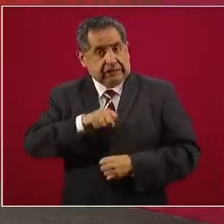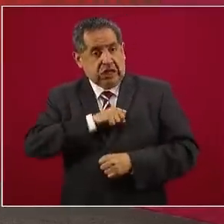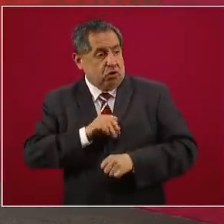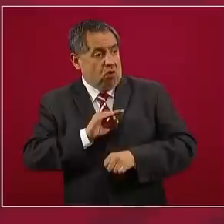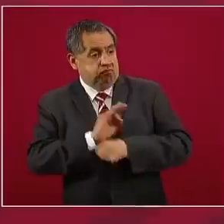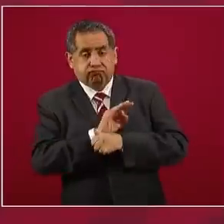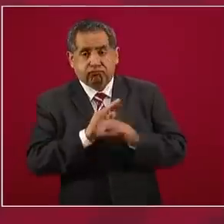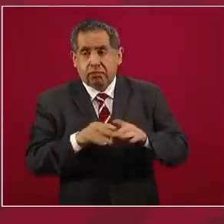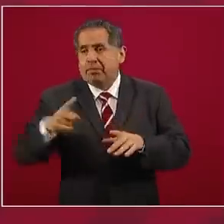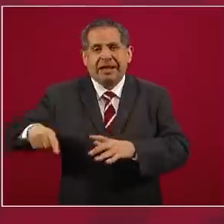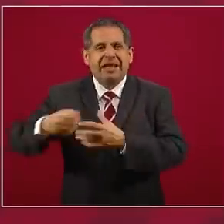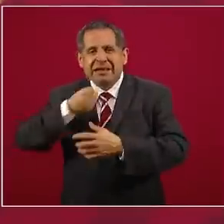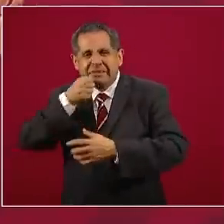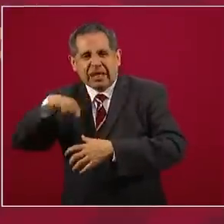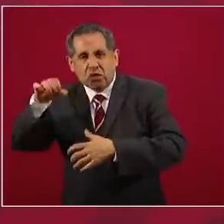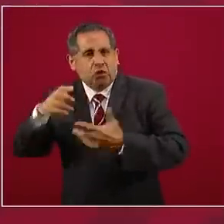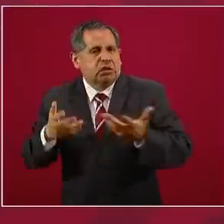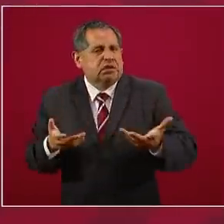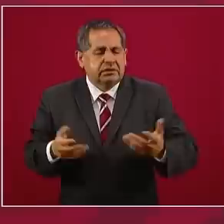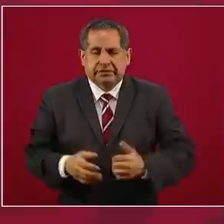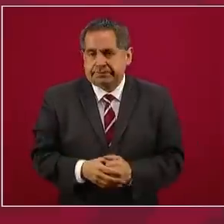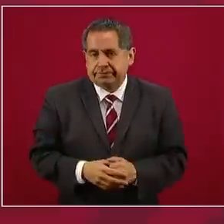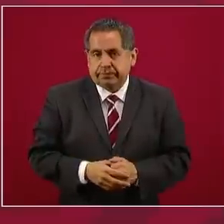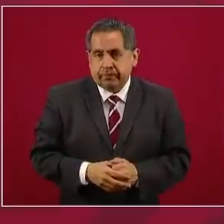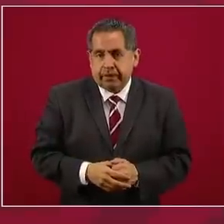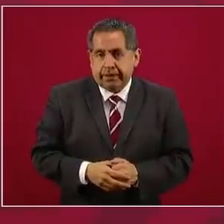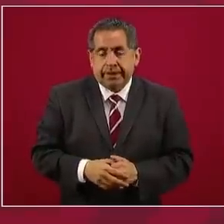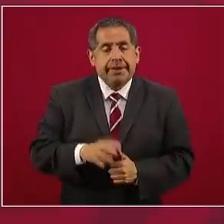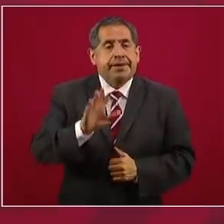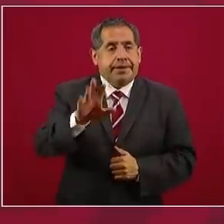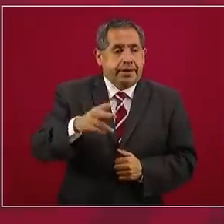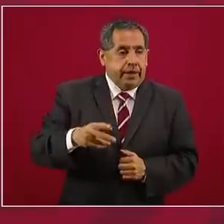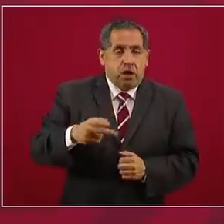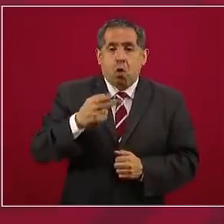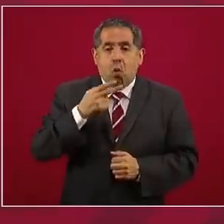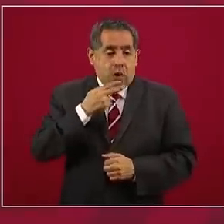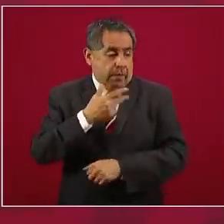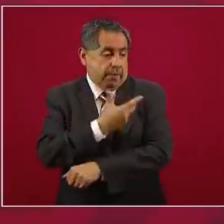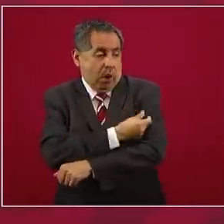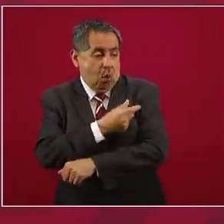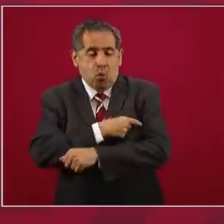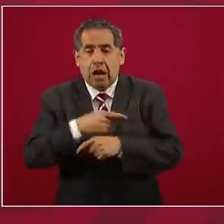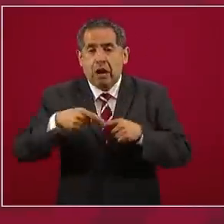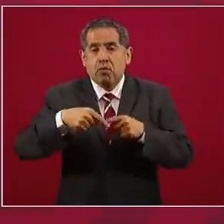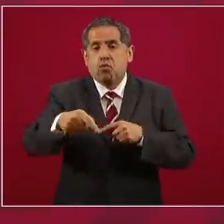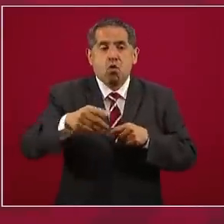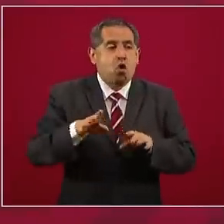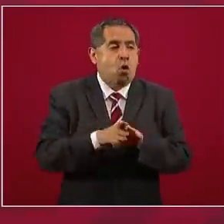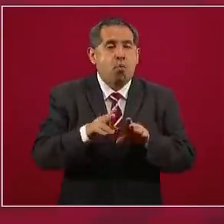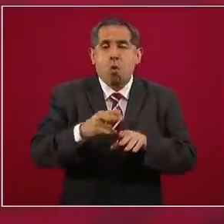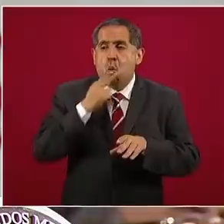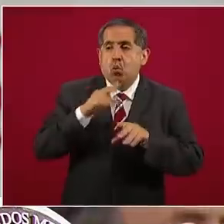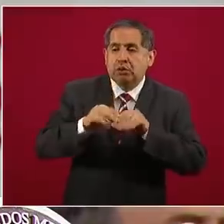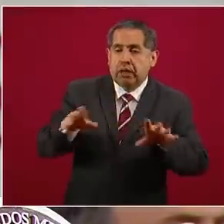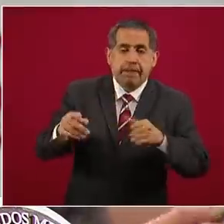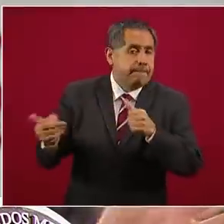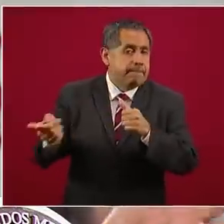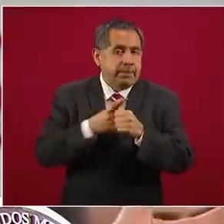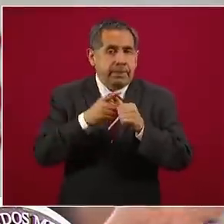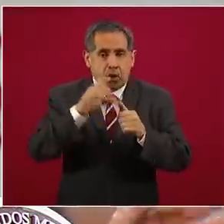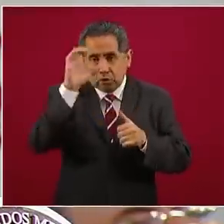poblaciones. Planear el uso de una vacuna requiere, desde luego, evidencia